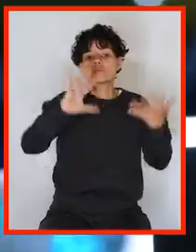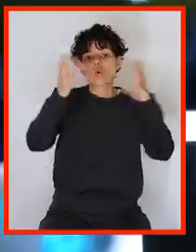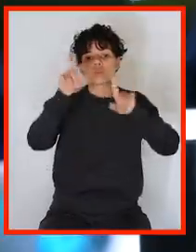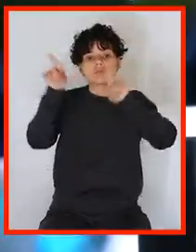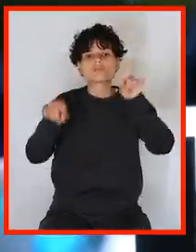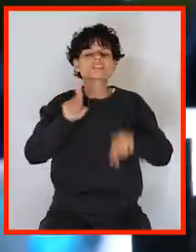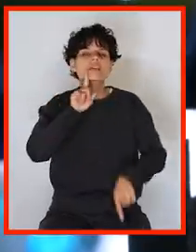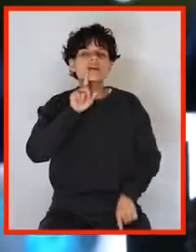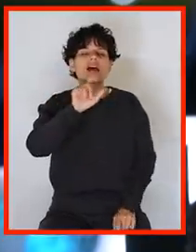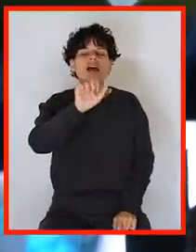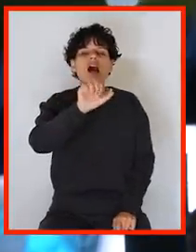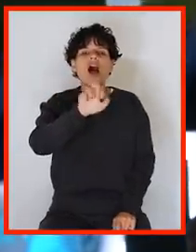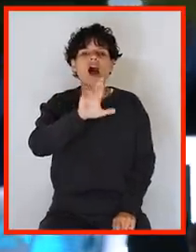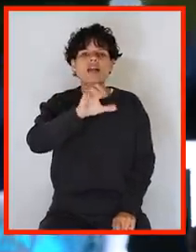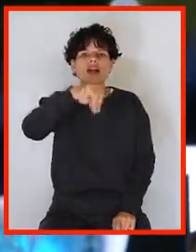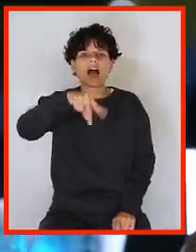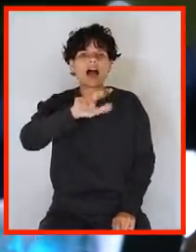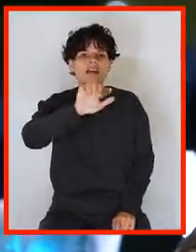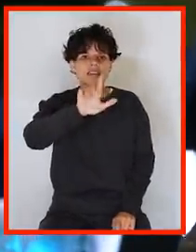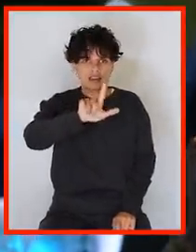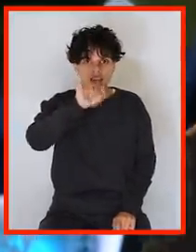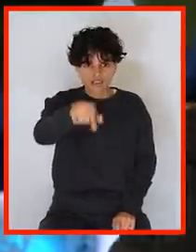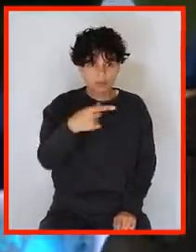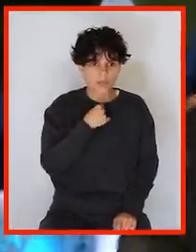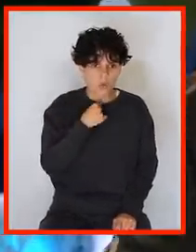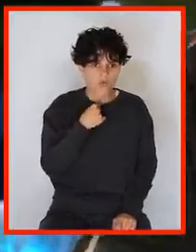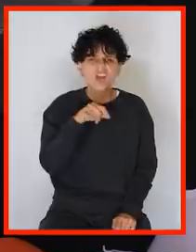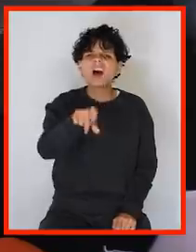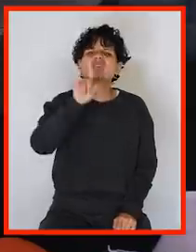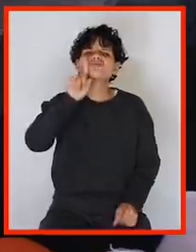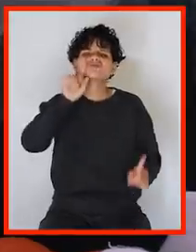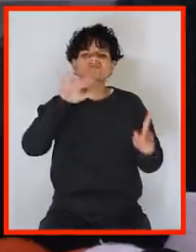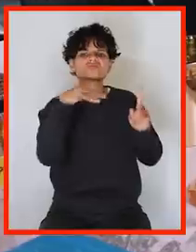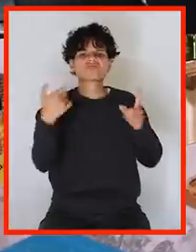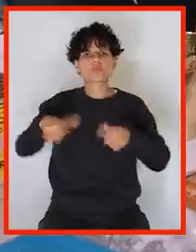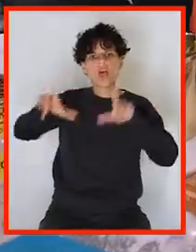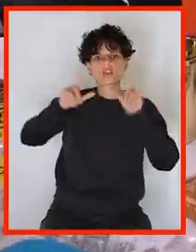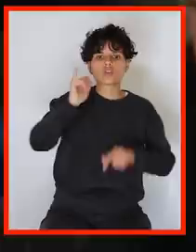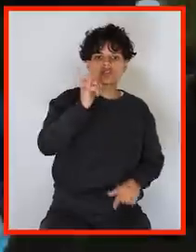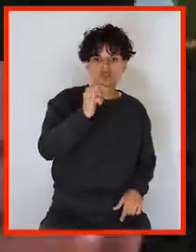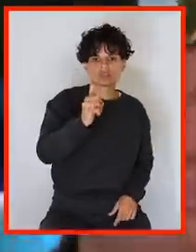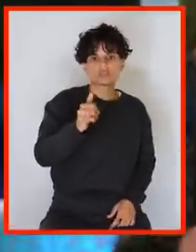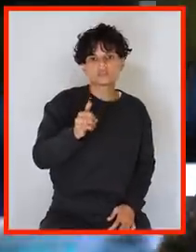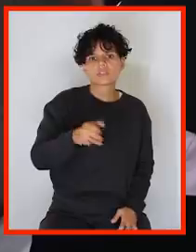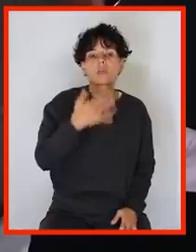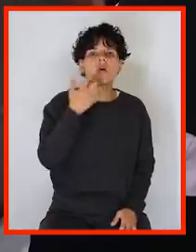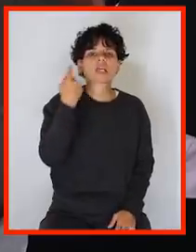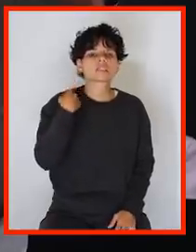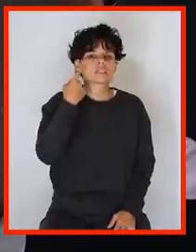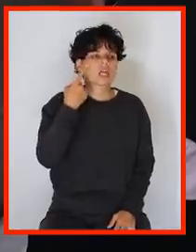Internacionalmente, puta, me gusta Galeta Arcángel. Arcángel, bacán. ¿Lo cachai? Está funadito, sí, ¿eh? Se desubicó. Hablo en inglés